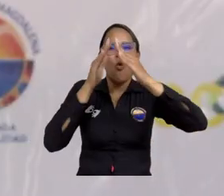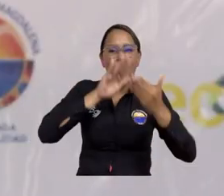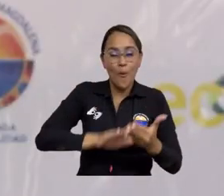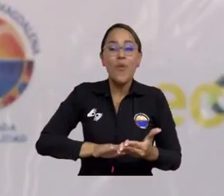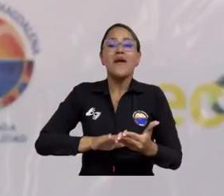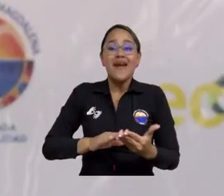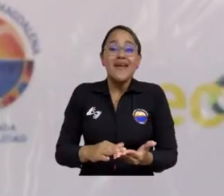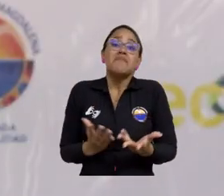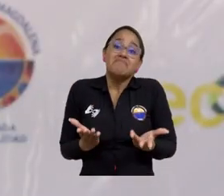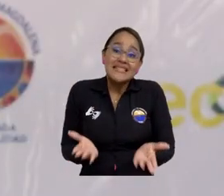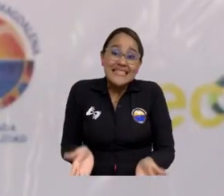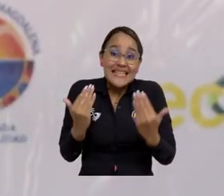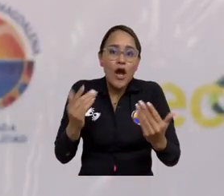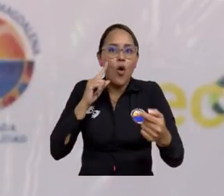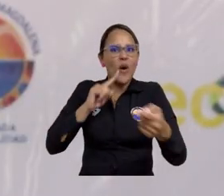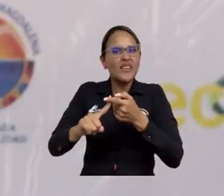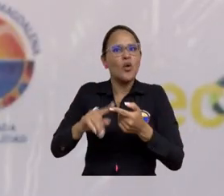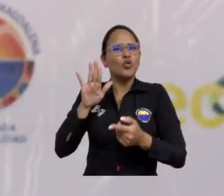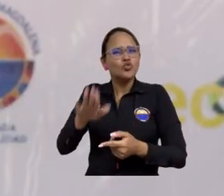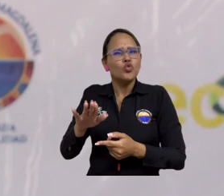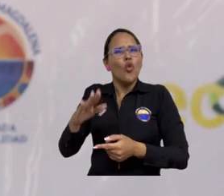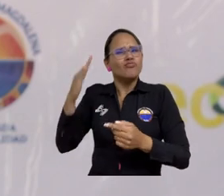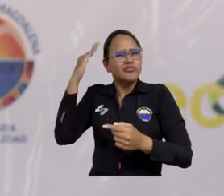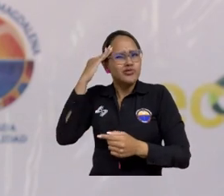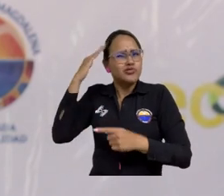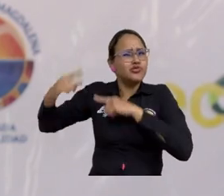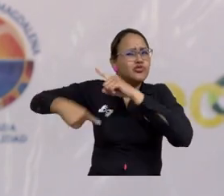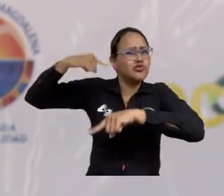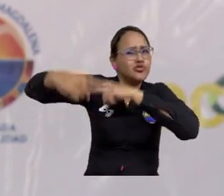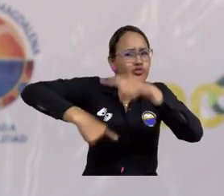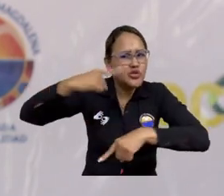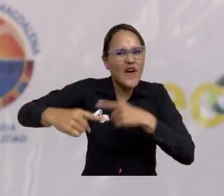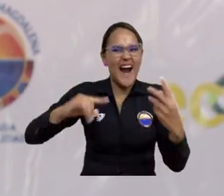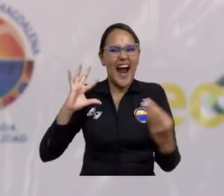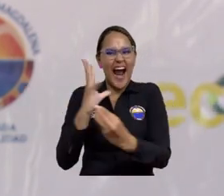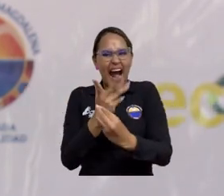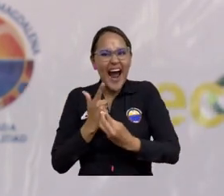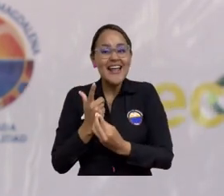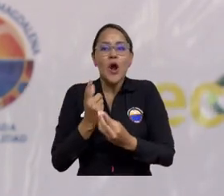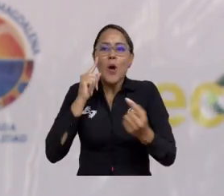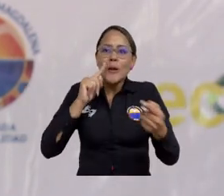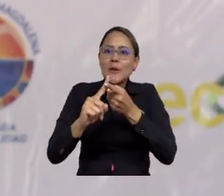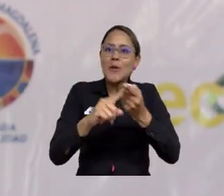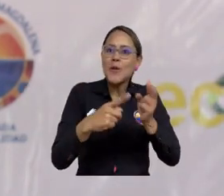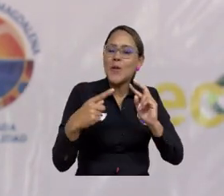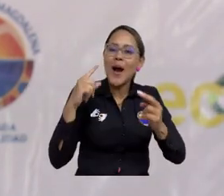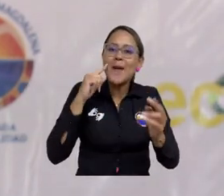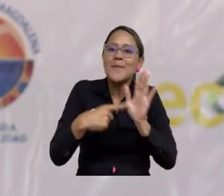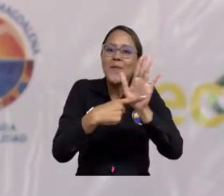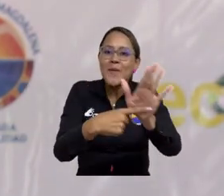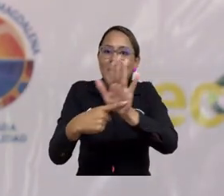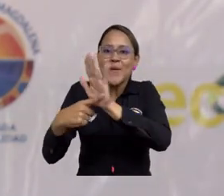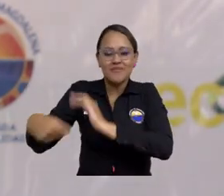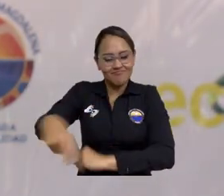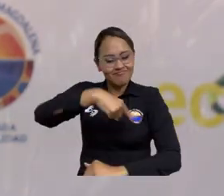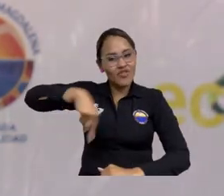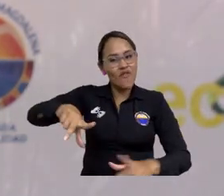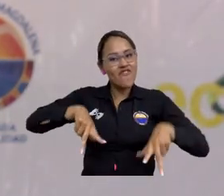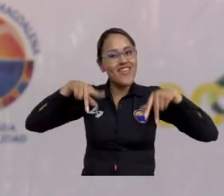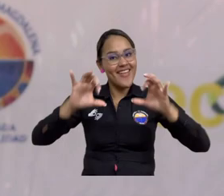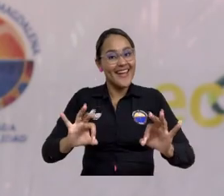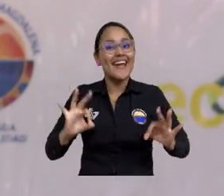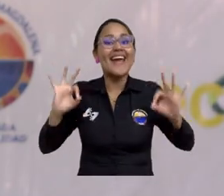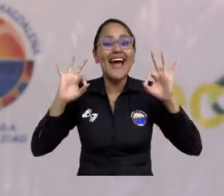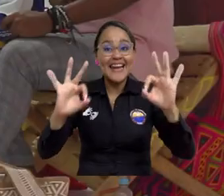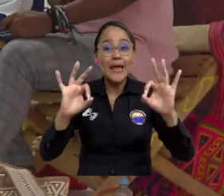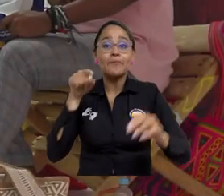quieren avanzar para que sus saberes ancestrales, sus artesanías, cada vez se conozcan más y les permitan mejorar su